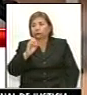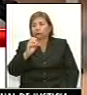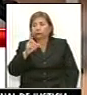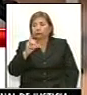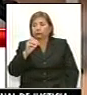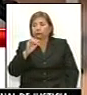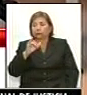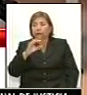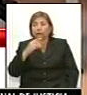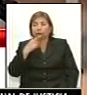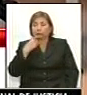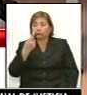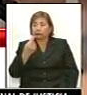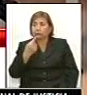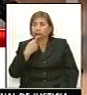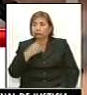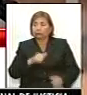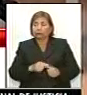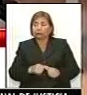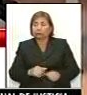tiene